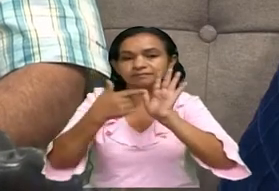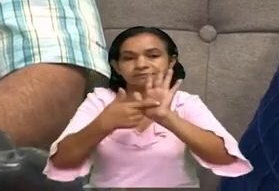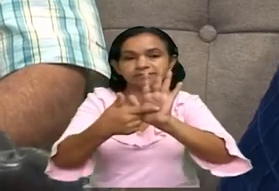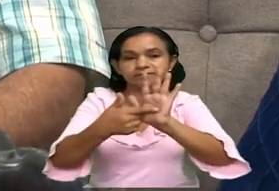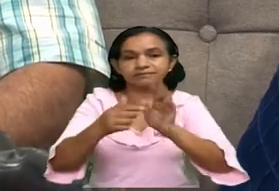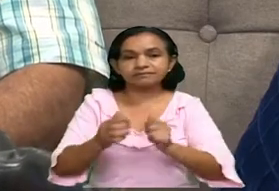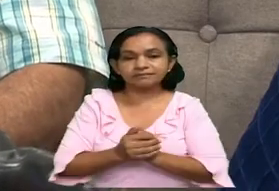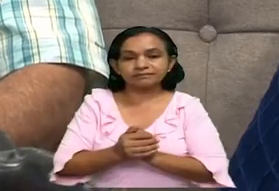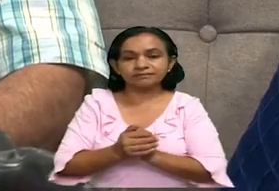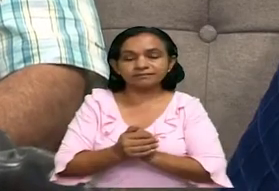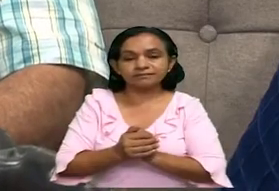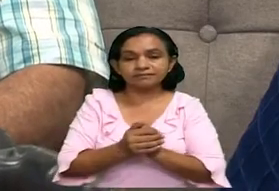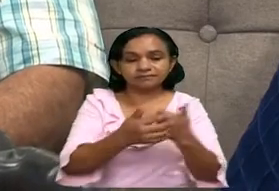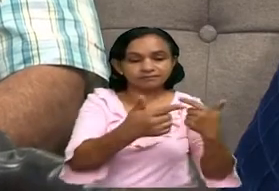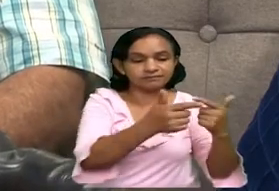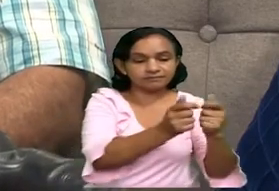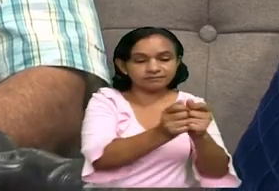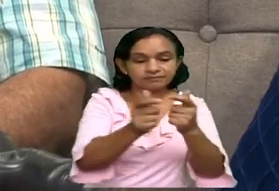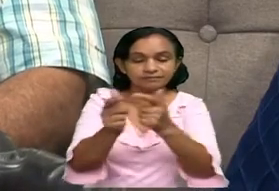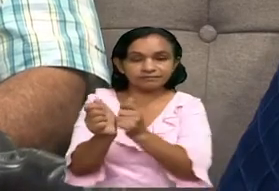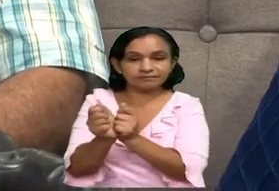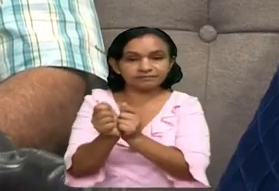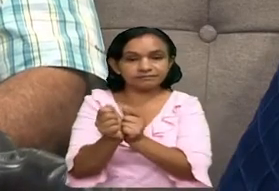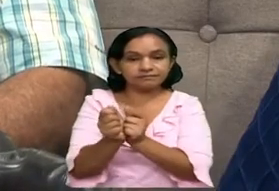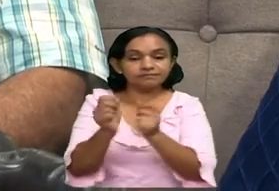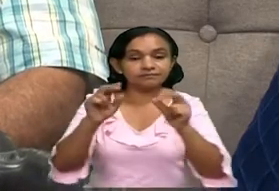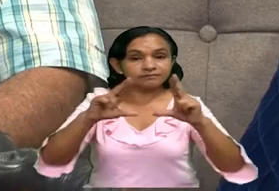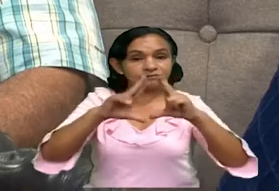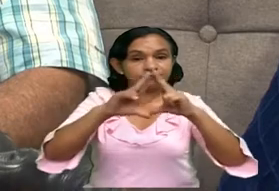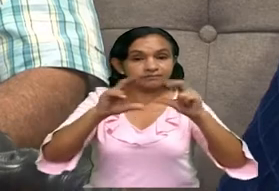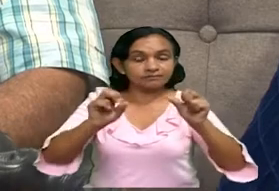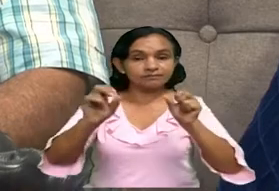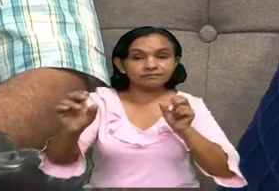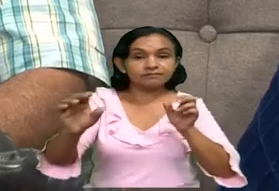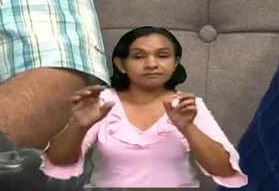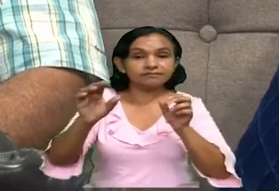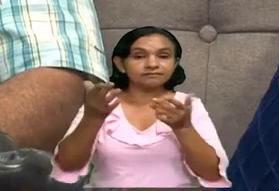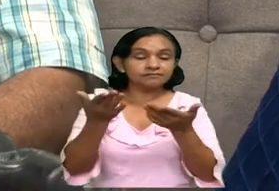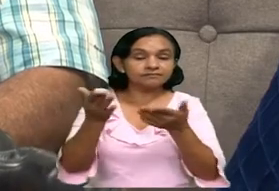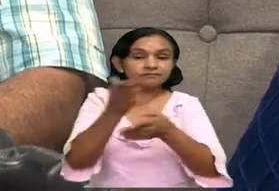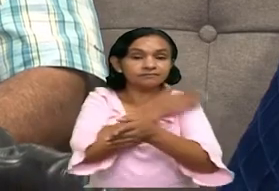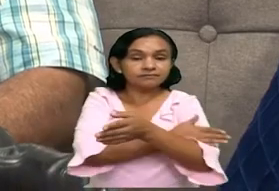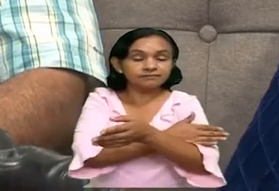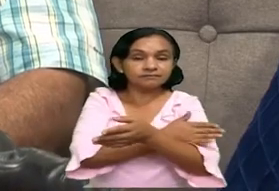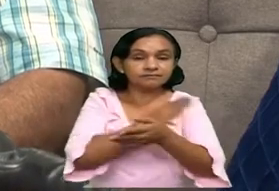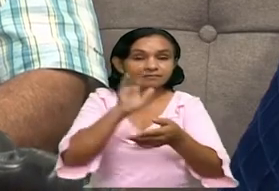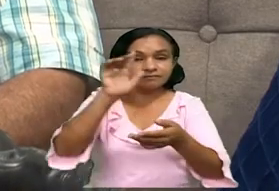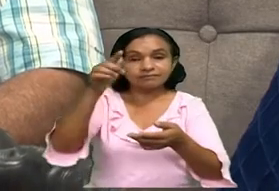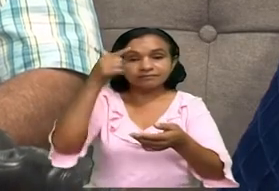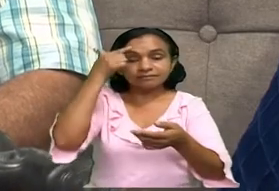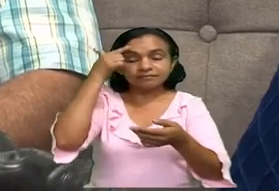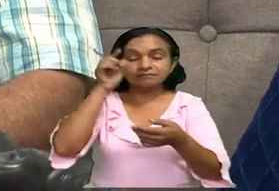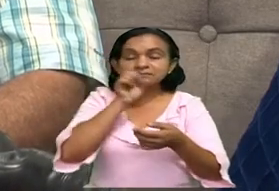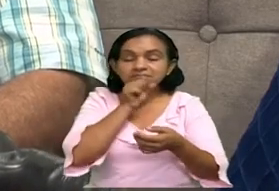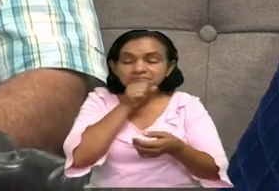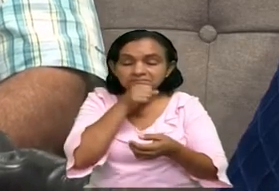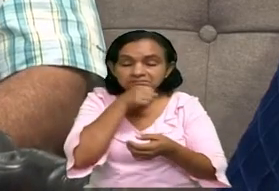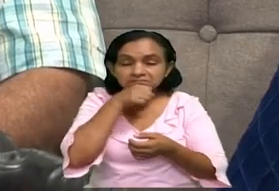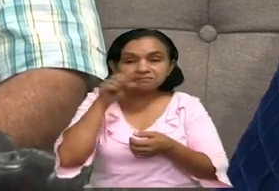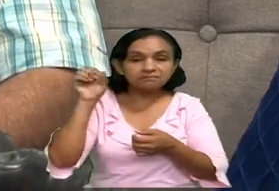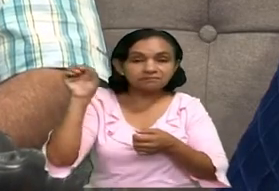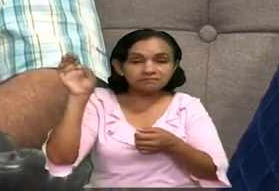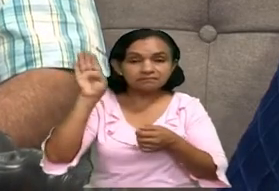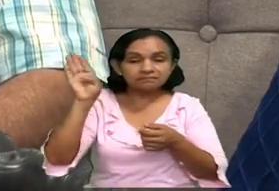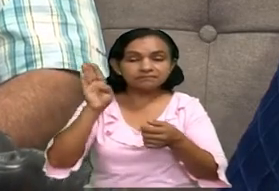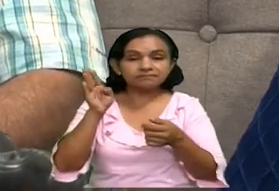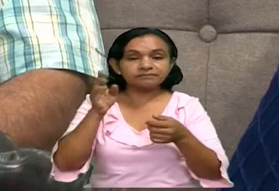Los gremios de este país, con el gobierno de don Enrique Bolaños, para decirlo con nombre y apellido,